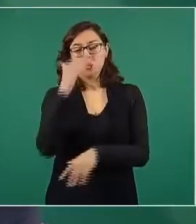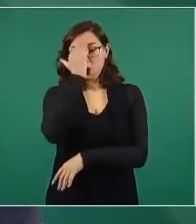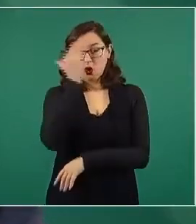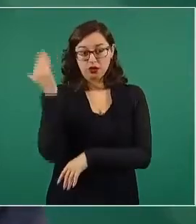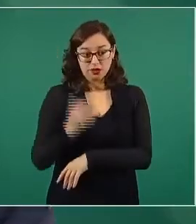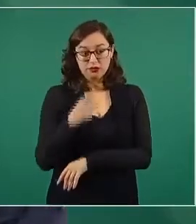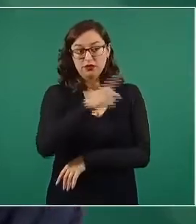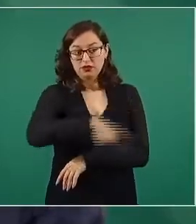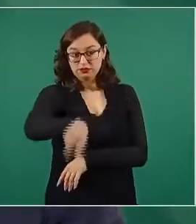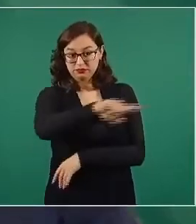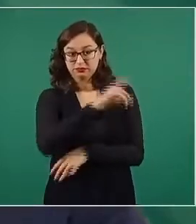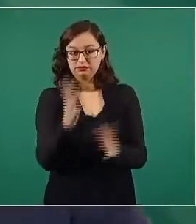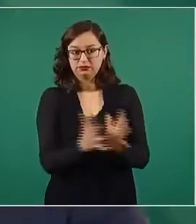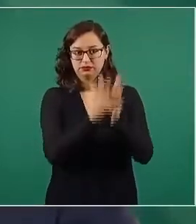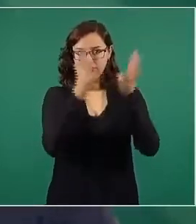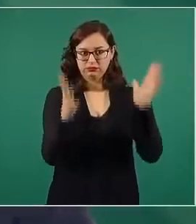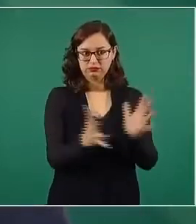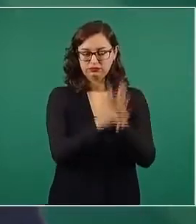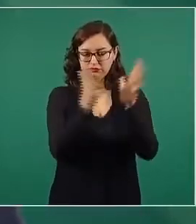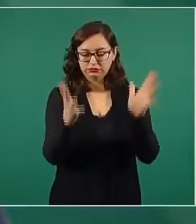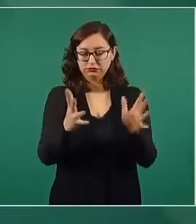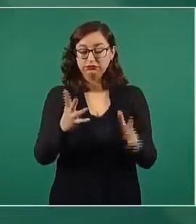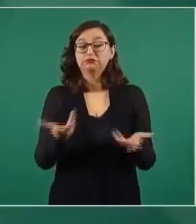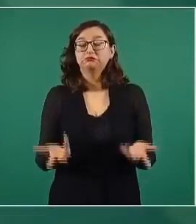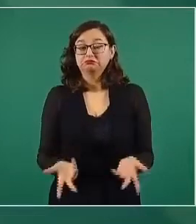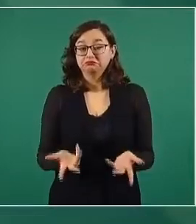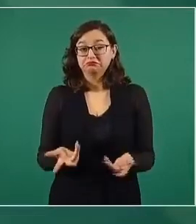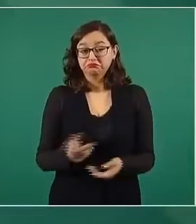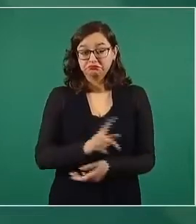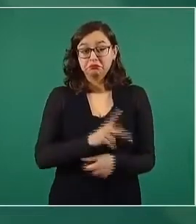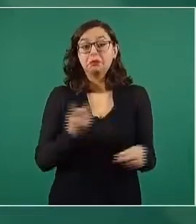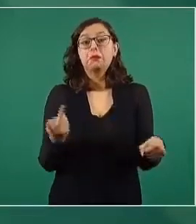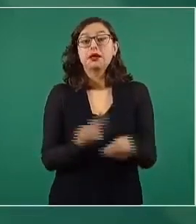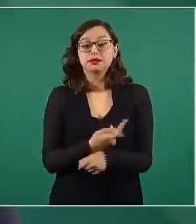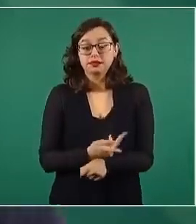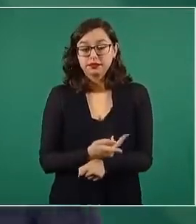Entonces, por convicción, cuando llegamos